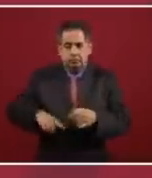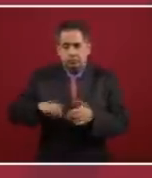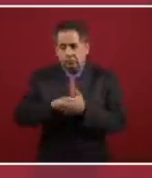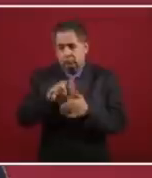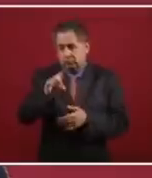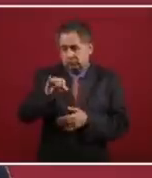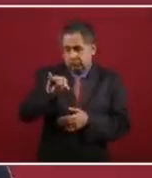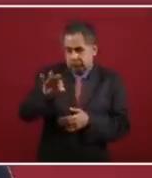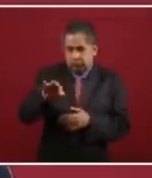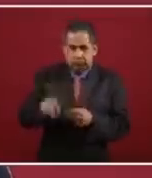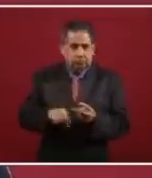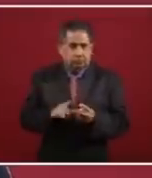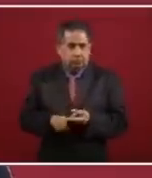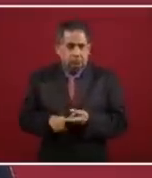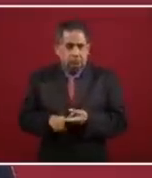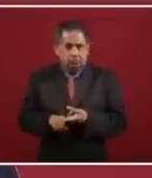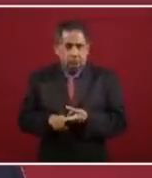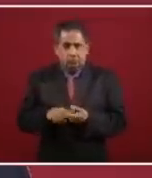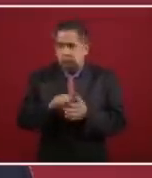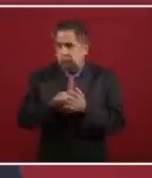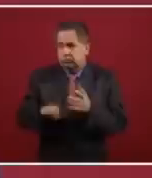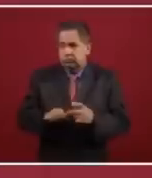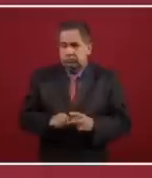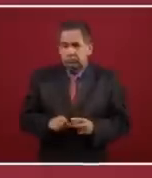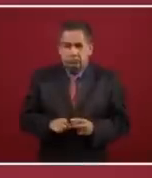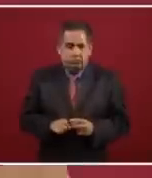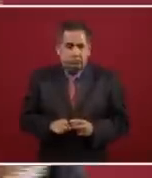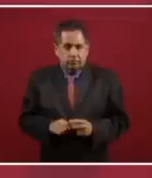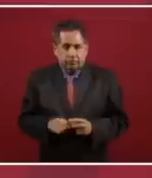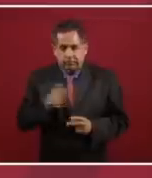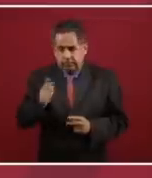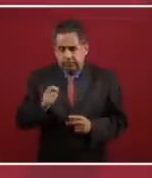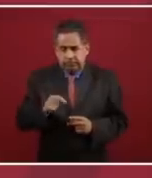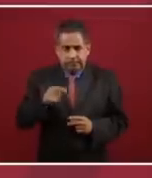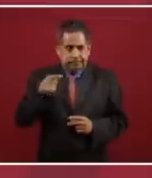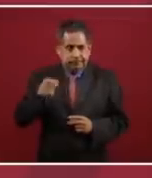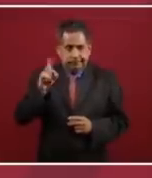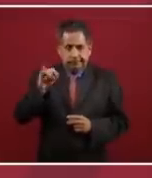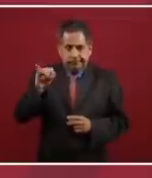DIF, por ejemplo, va a tener